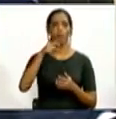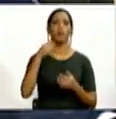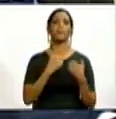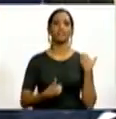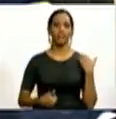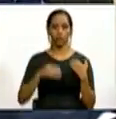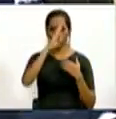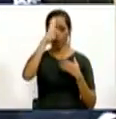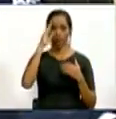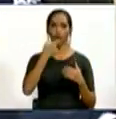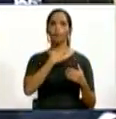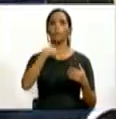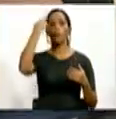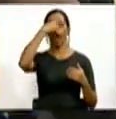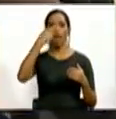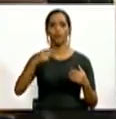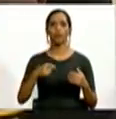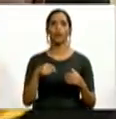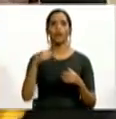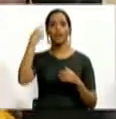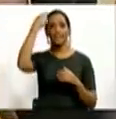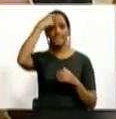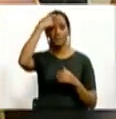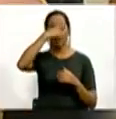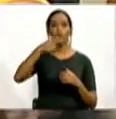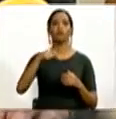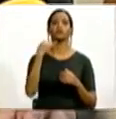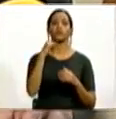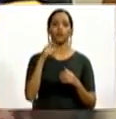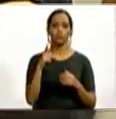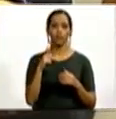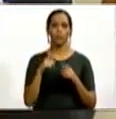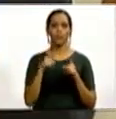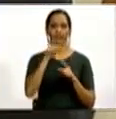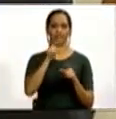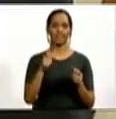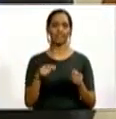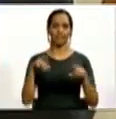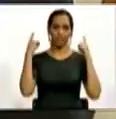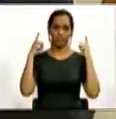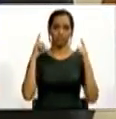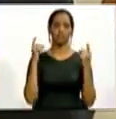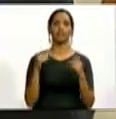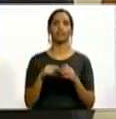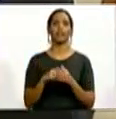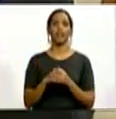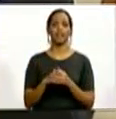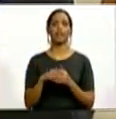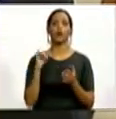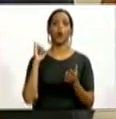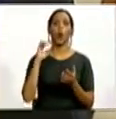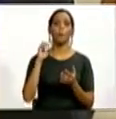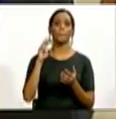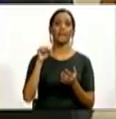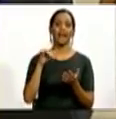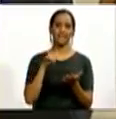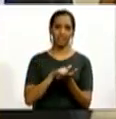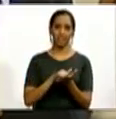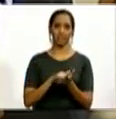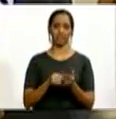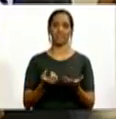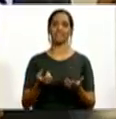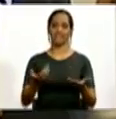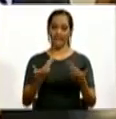pueblo Diosdado Cabello, es pueblo Zurda Conducta, pero la gente que está en Vargas y la gente de Conviasa que está perdiendo sus reales, que se